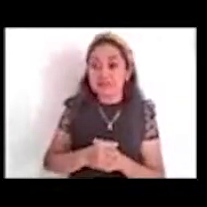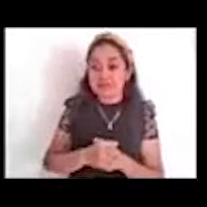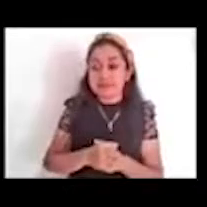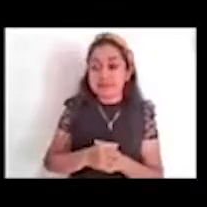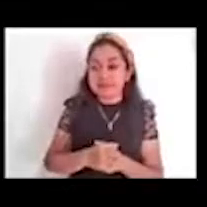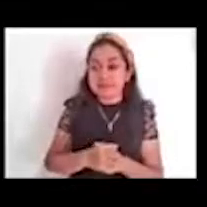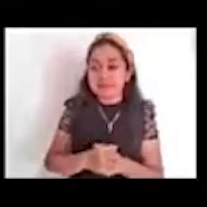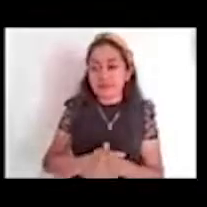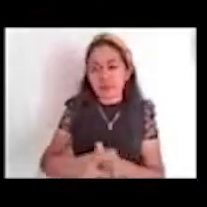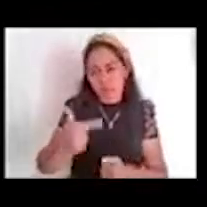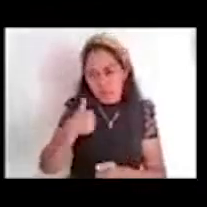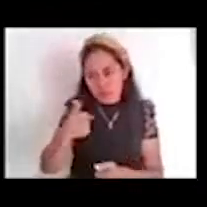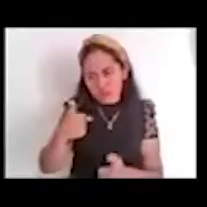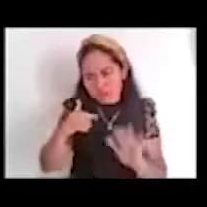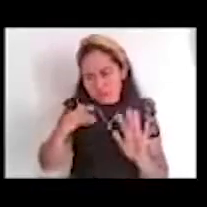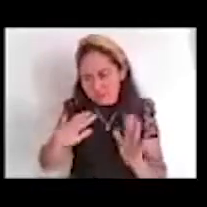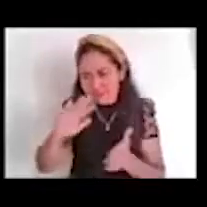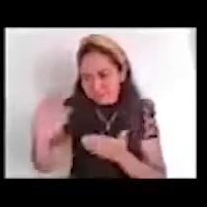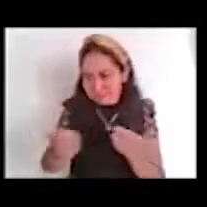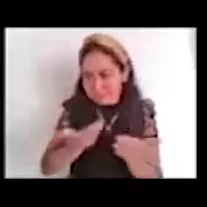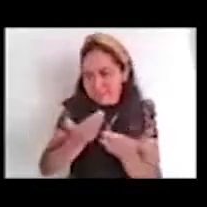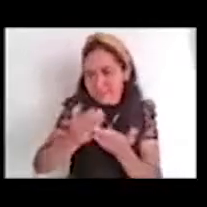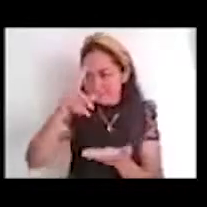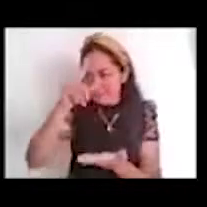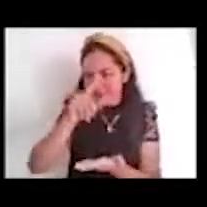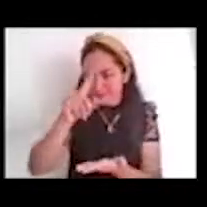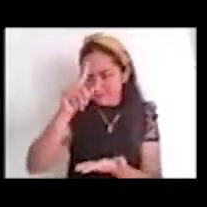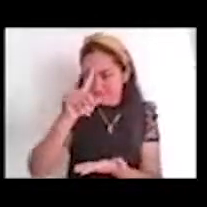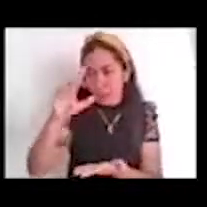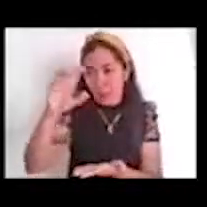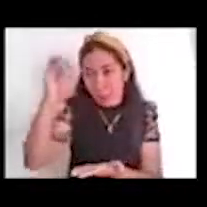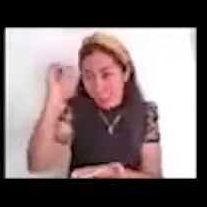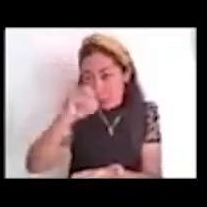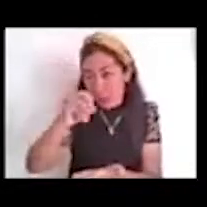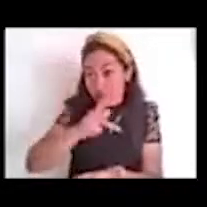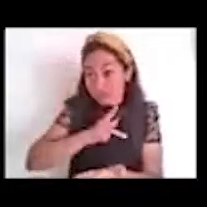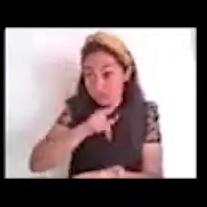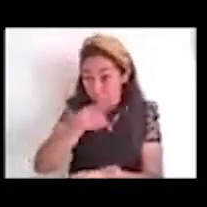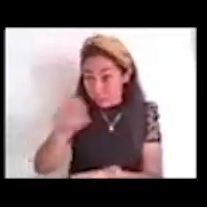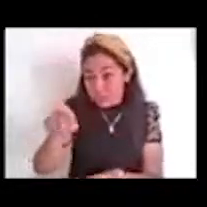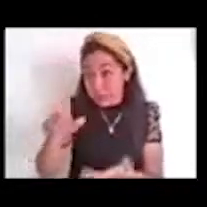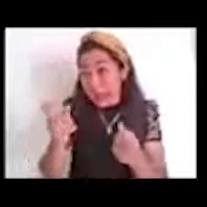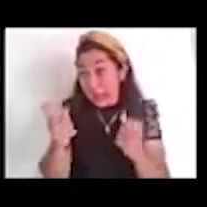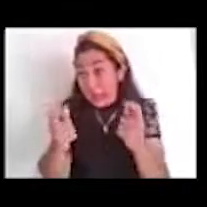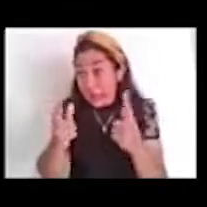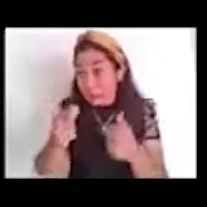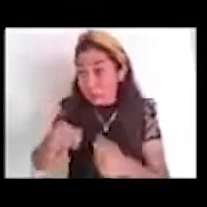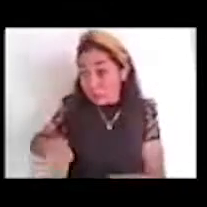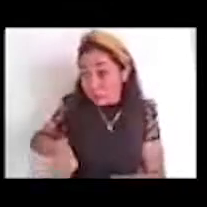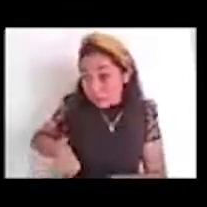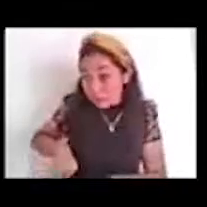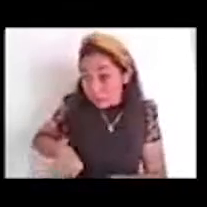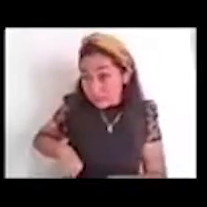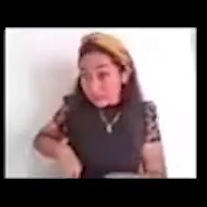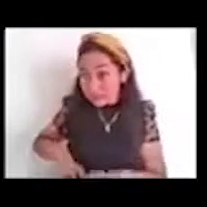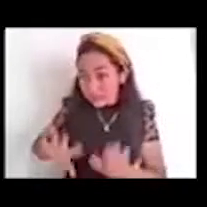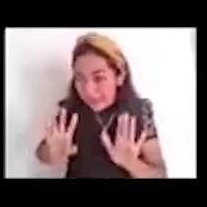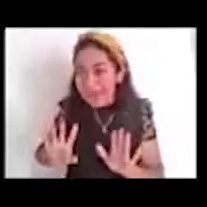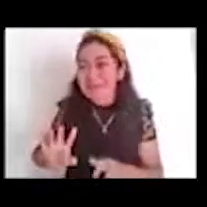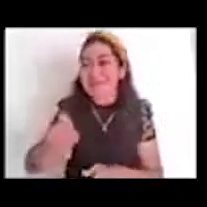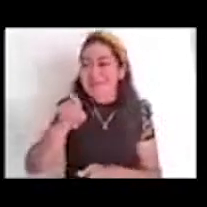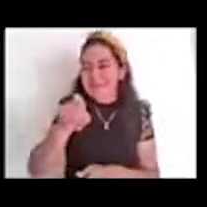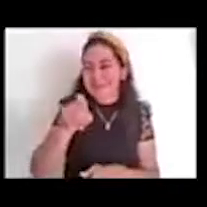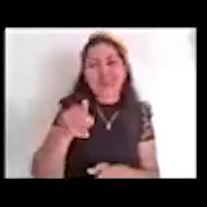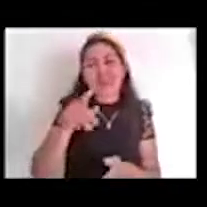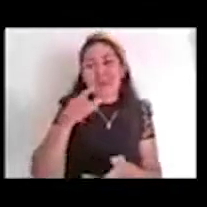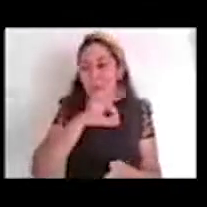Yo sugeriría, para responder esta pregunta, si hay personas interesadas, asomarse a la lectura de Alvarado